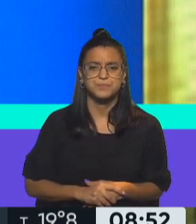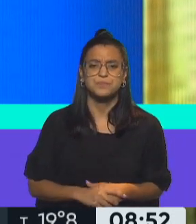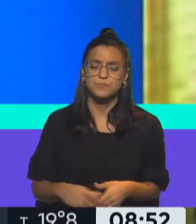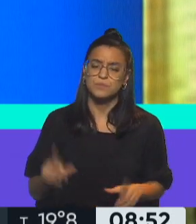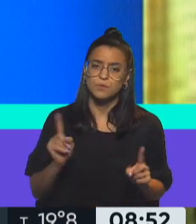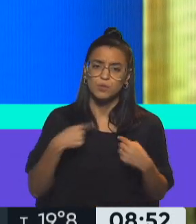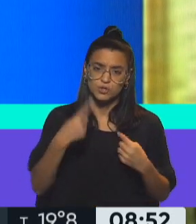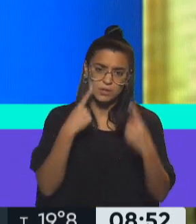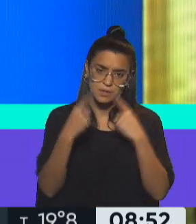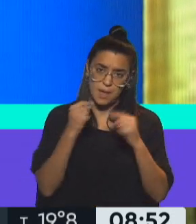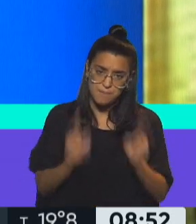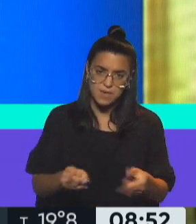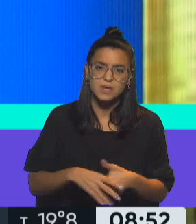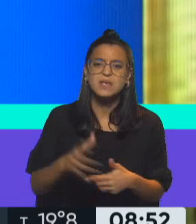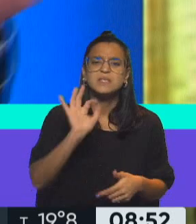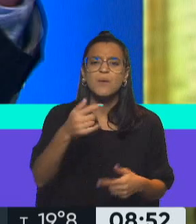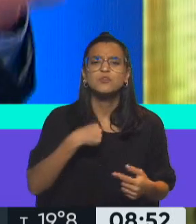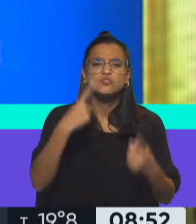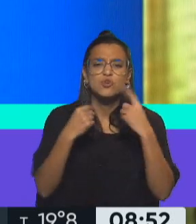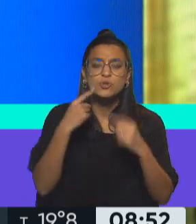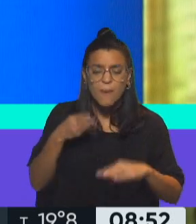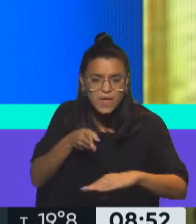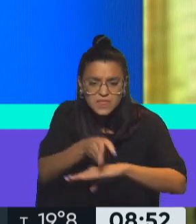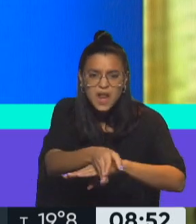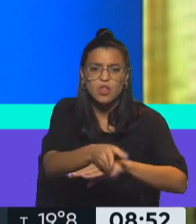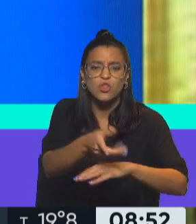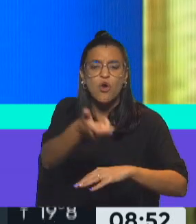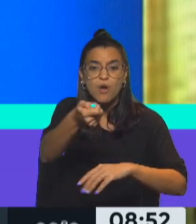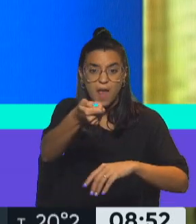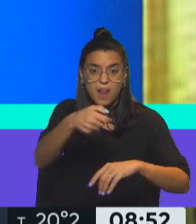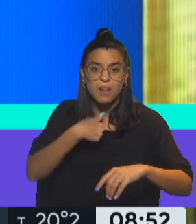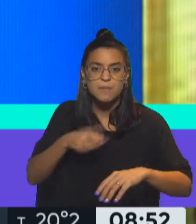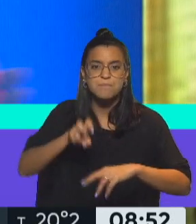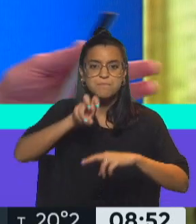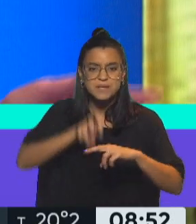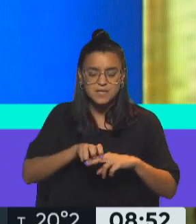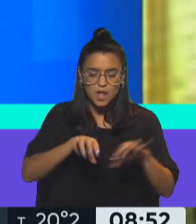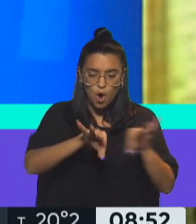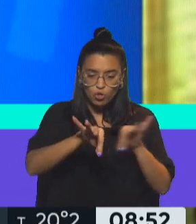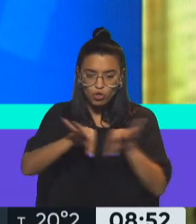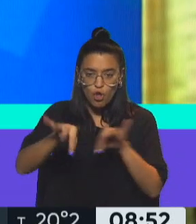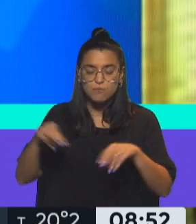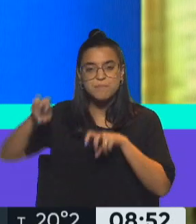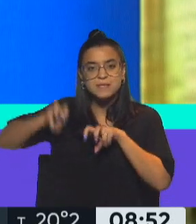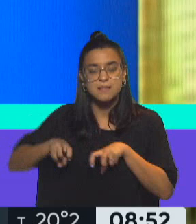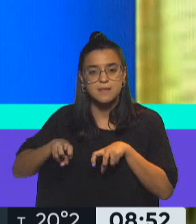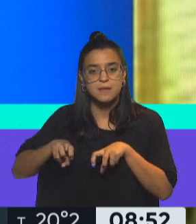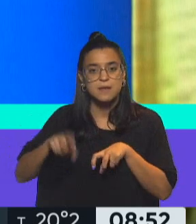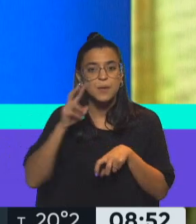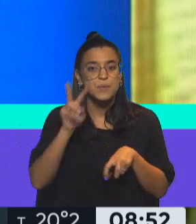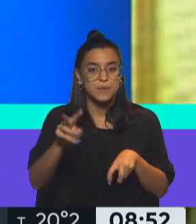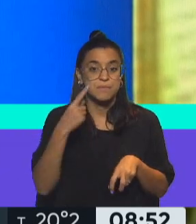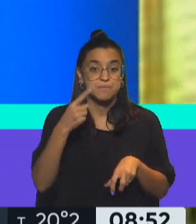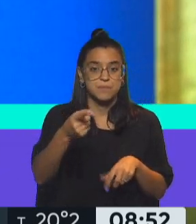porque uno también llora. ¿Sabes cuándo lloré? Estaba entrando hoy al canal, me senté en el control con el resto de los compañeros y vi esta